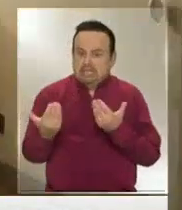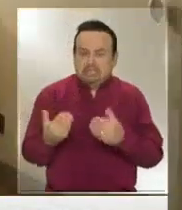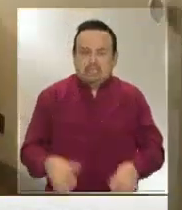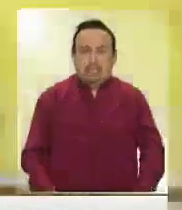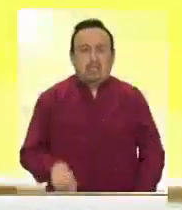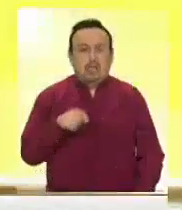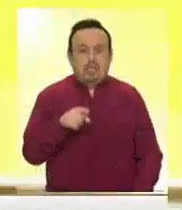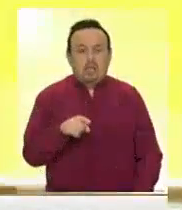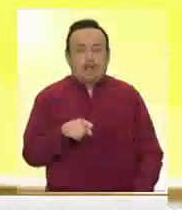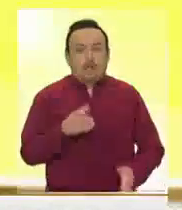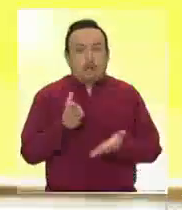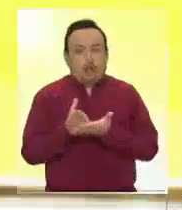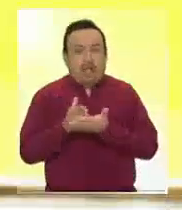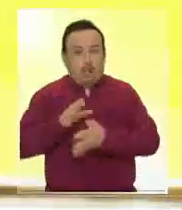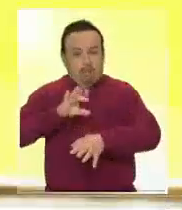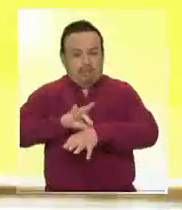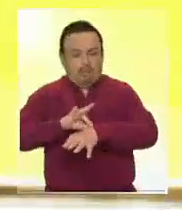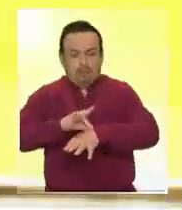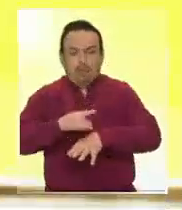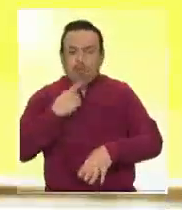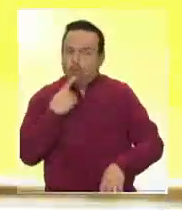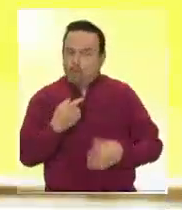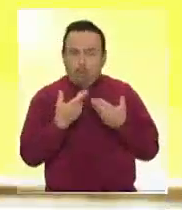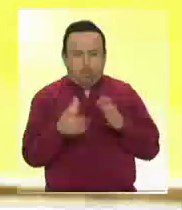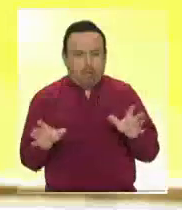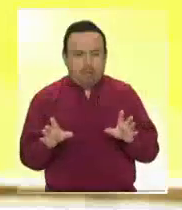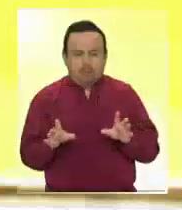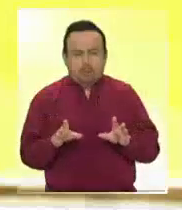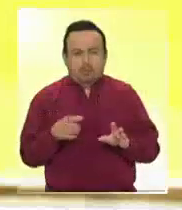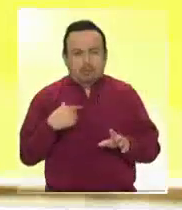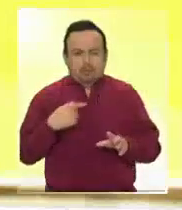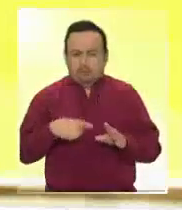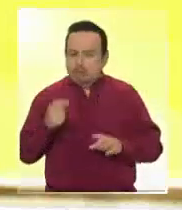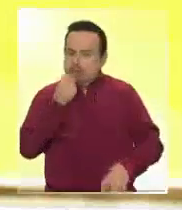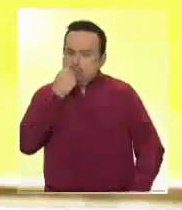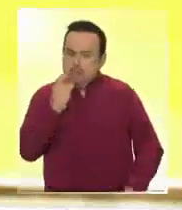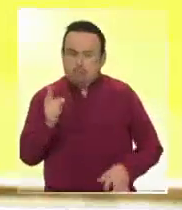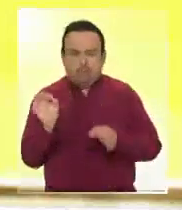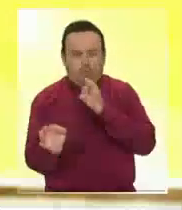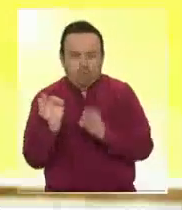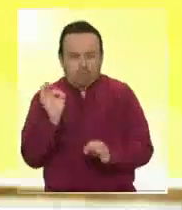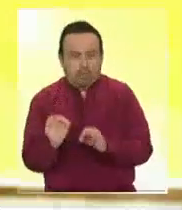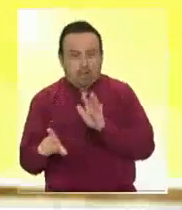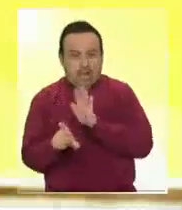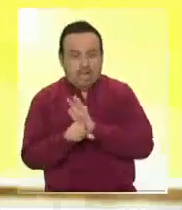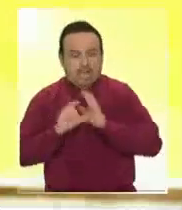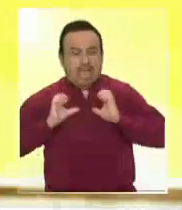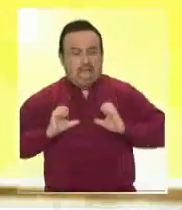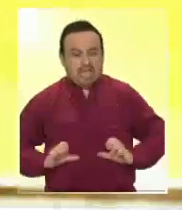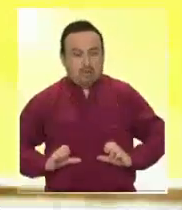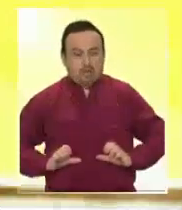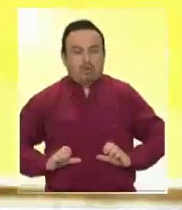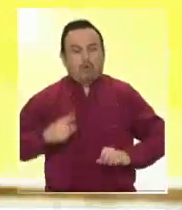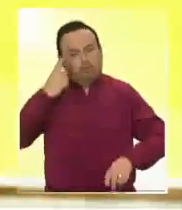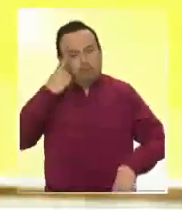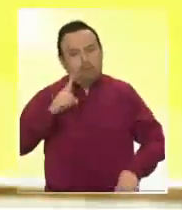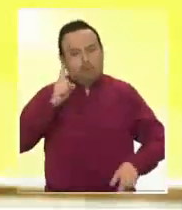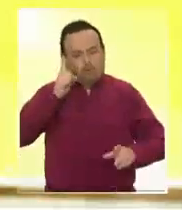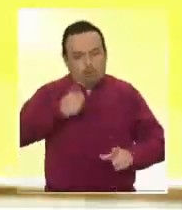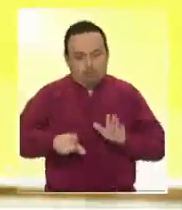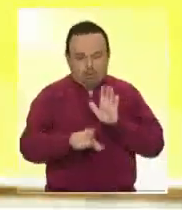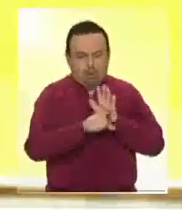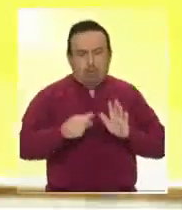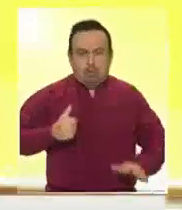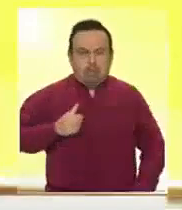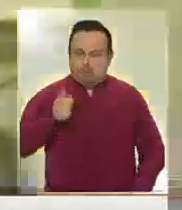Como institución nosotros vamos a poner todo lo que esté en nuestro alcance desde el punto de vista jurídico, legal y ético para hacer cumplir la ley y